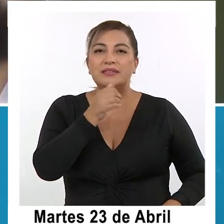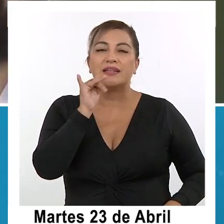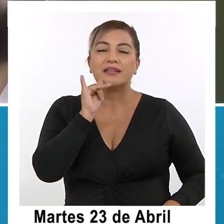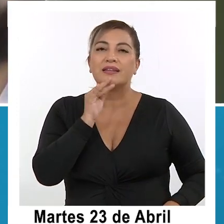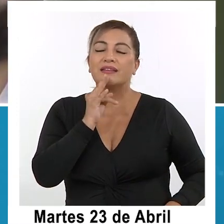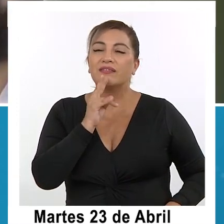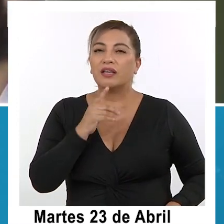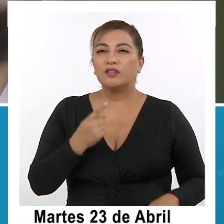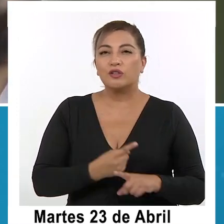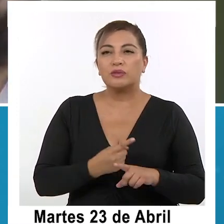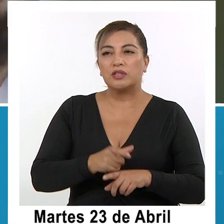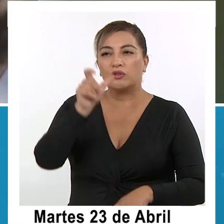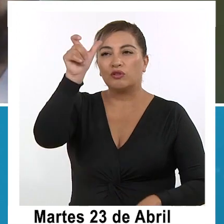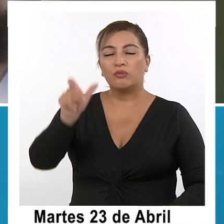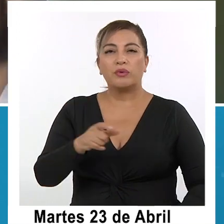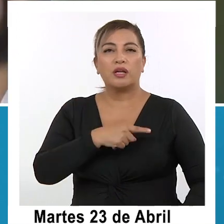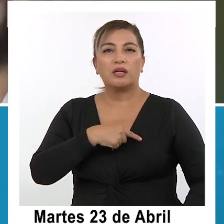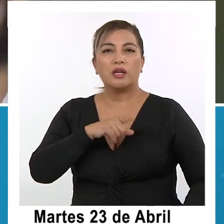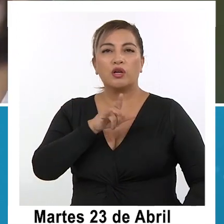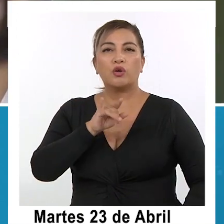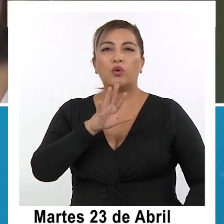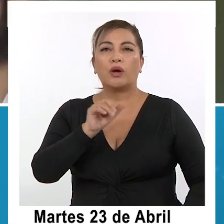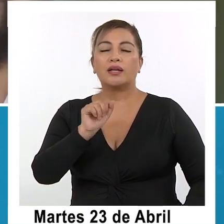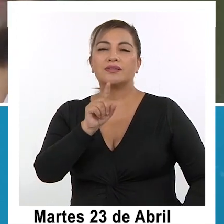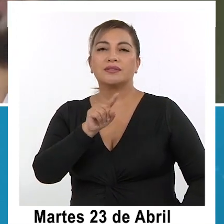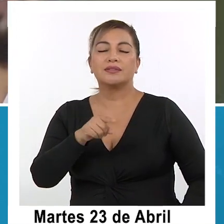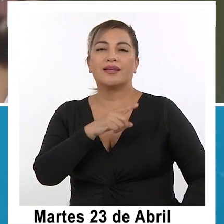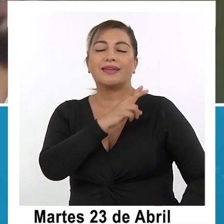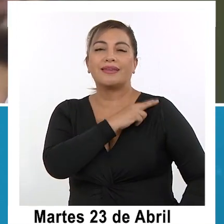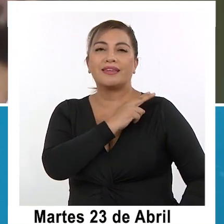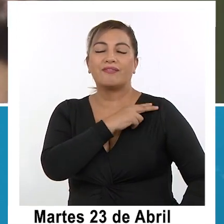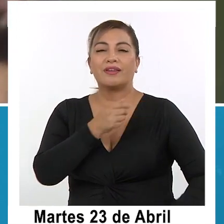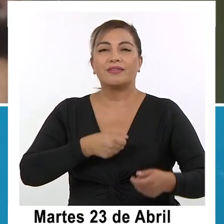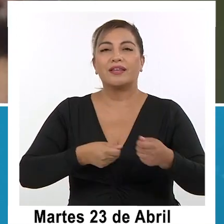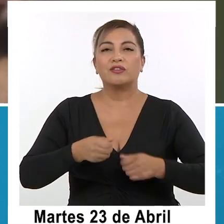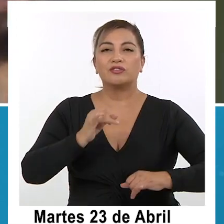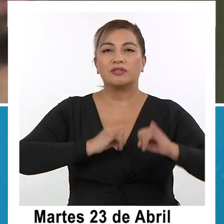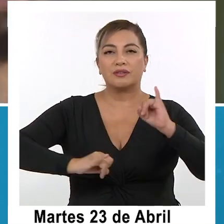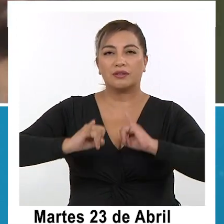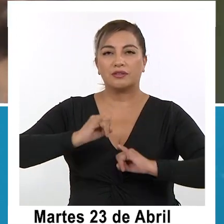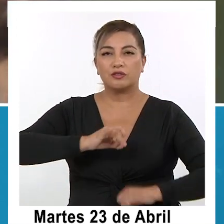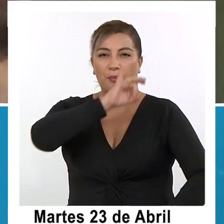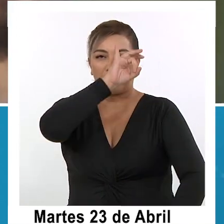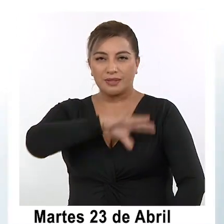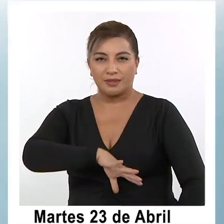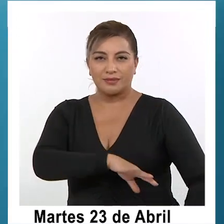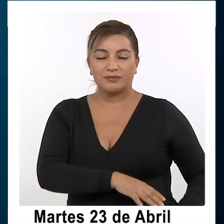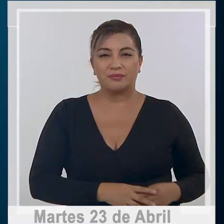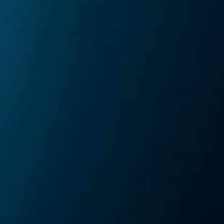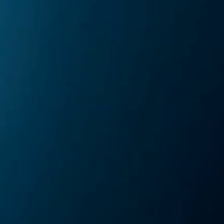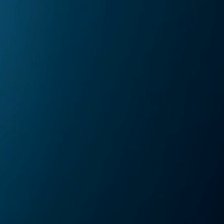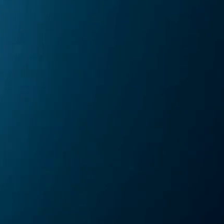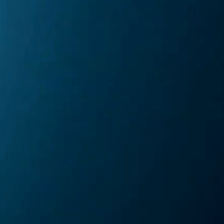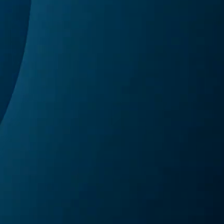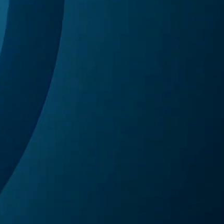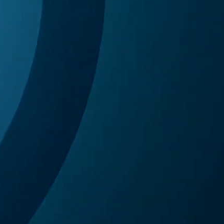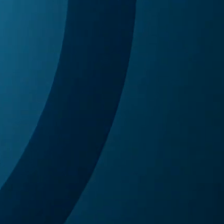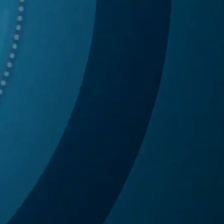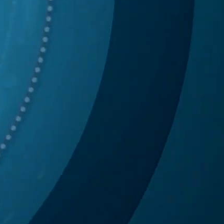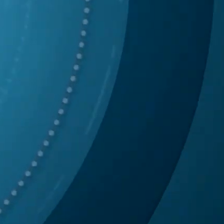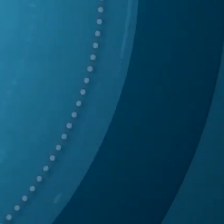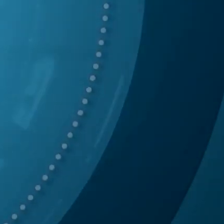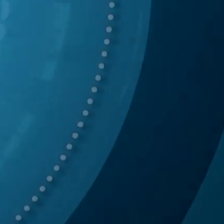televisión estuvimos con Lucas mu qui es gerente de negocios de internet para todo Chile